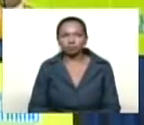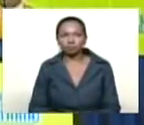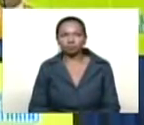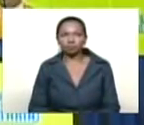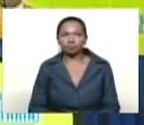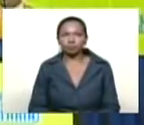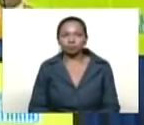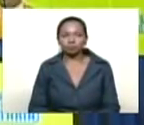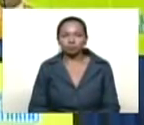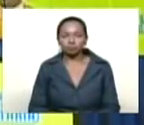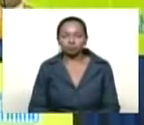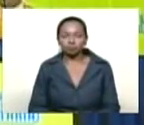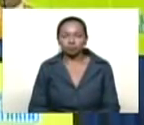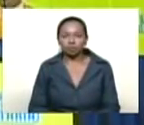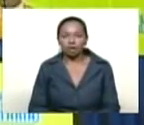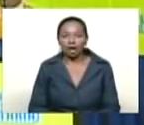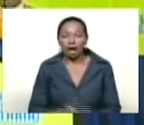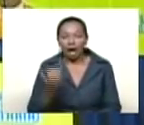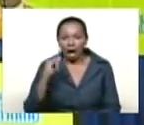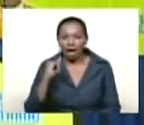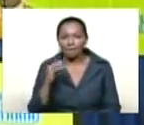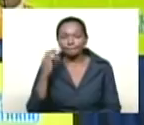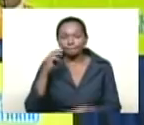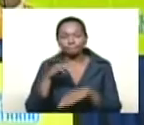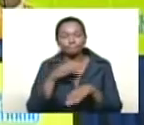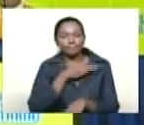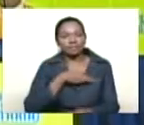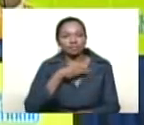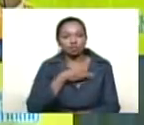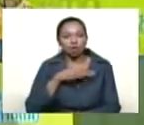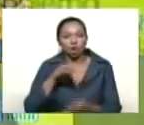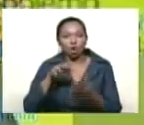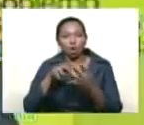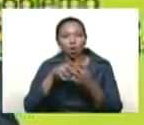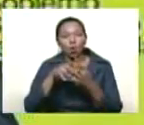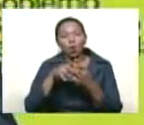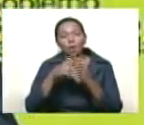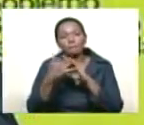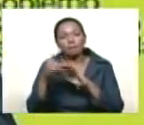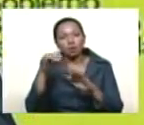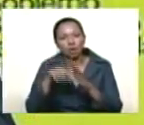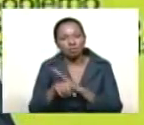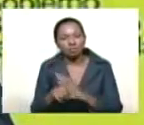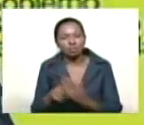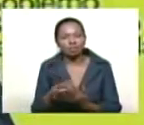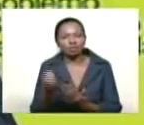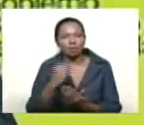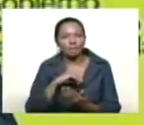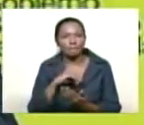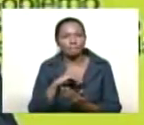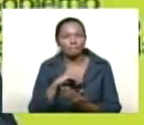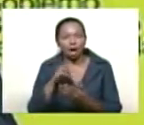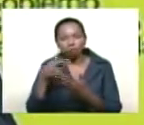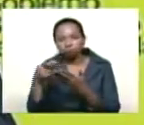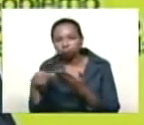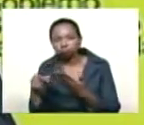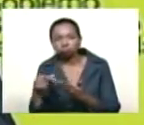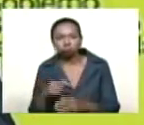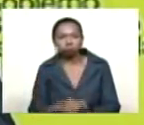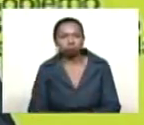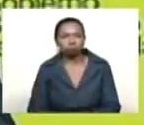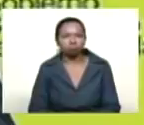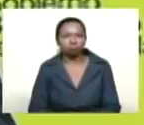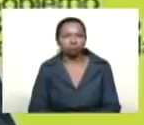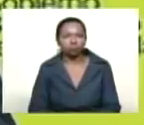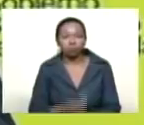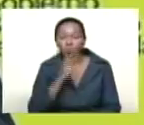No existiera la misión Barrio Adentro sin la unión de nuestros pueblos y nuestras revoluciones. No